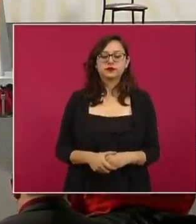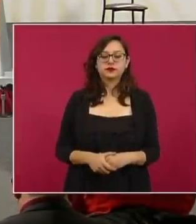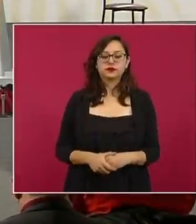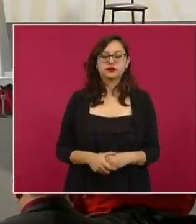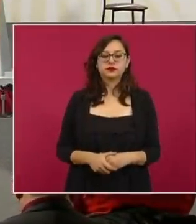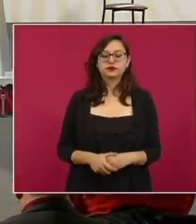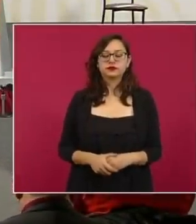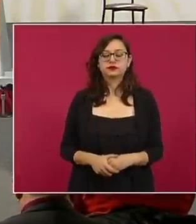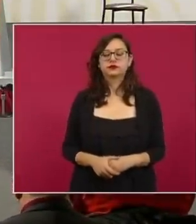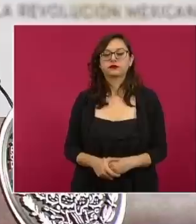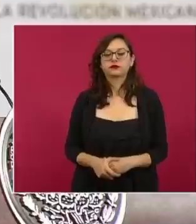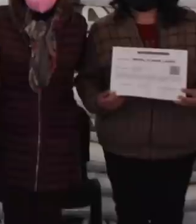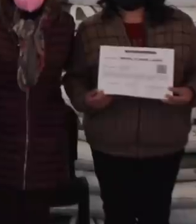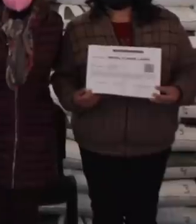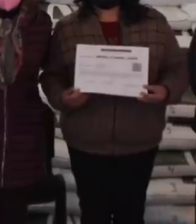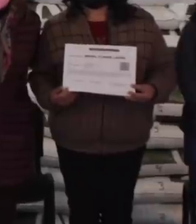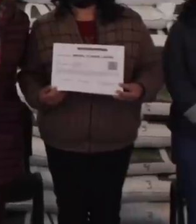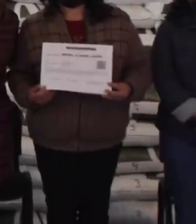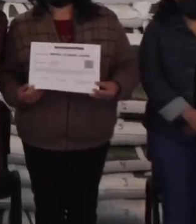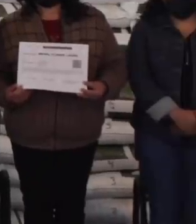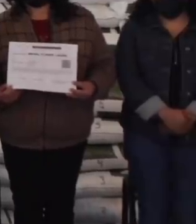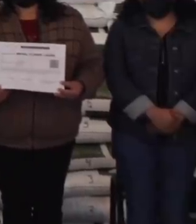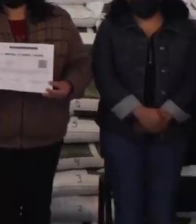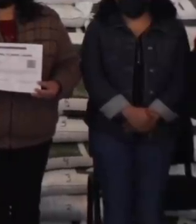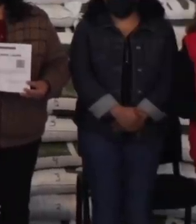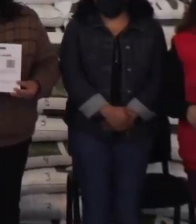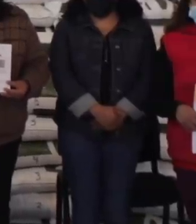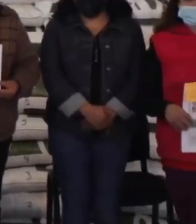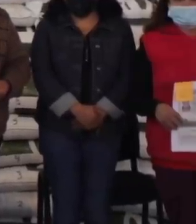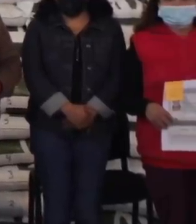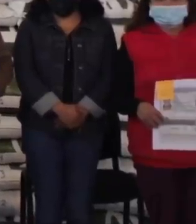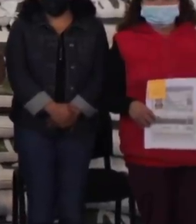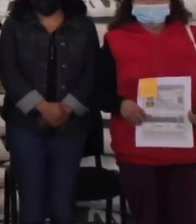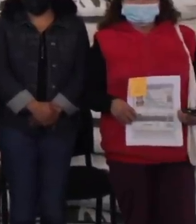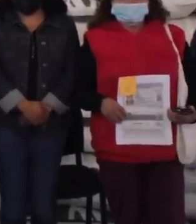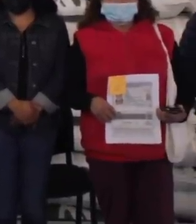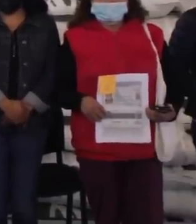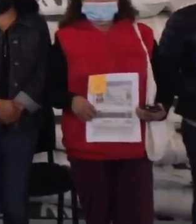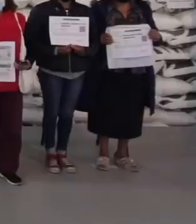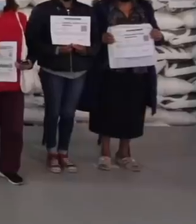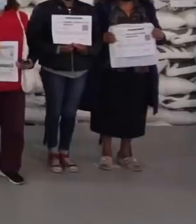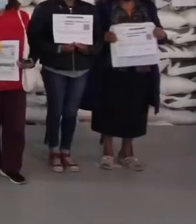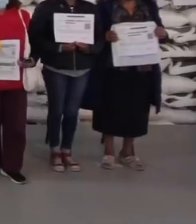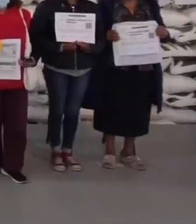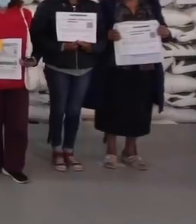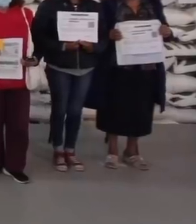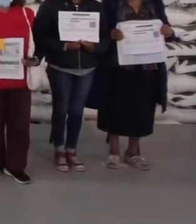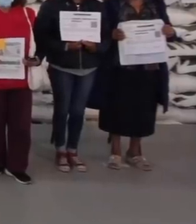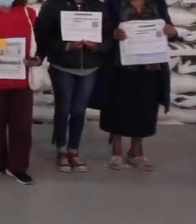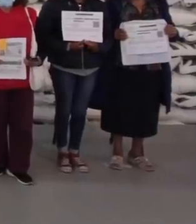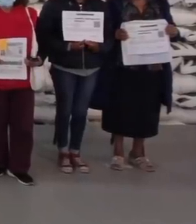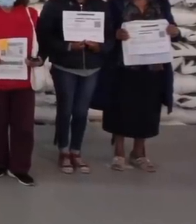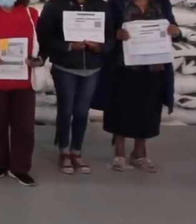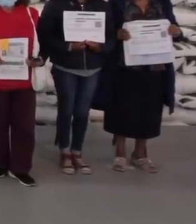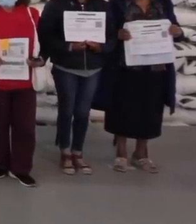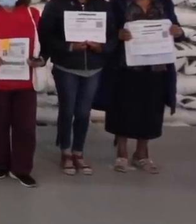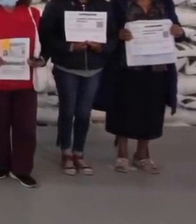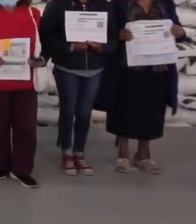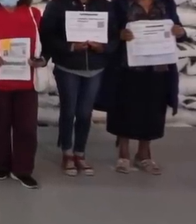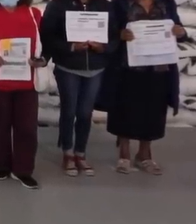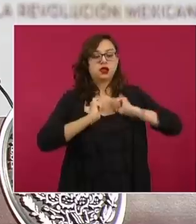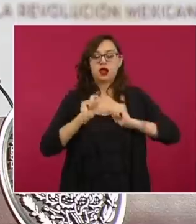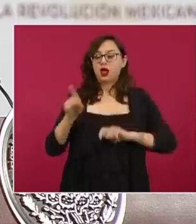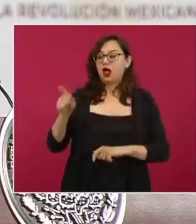el gobierno federal a inicios de su administración asume la ejecución del programa de fertilizantes como un programa piloto en el estado de